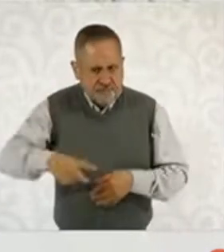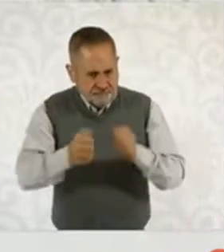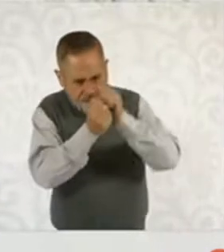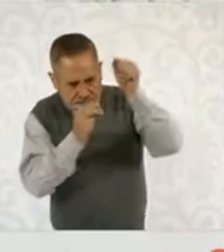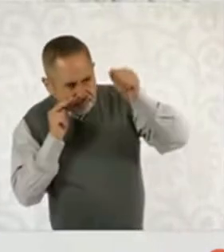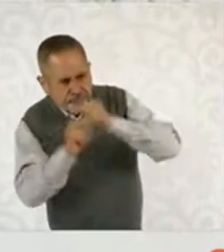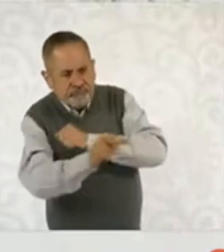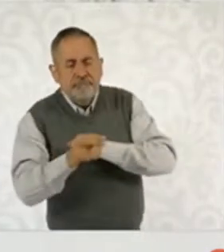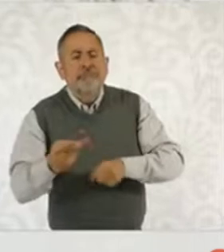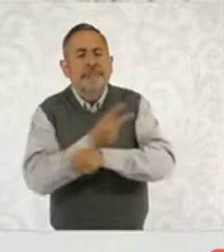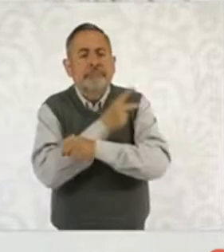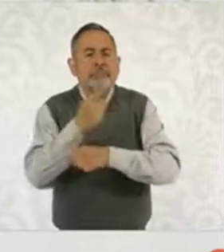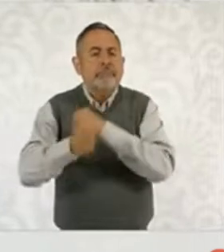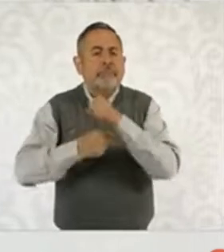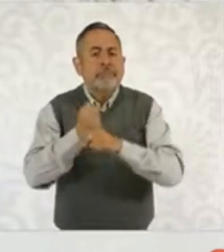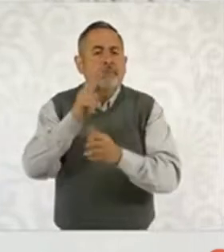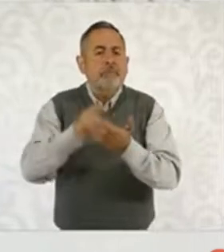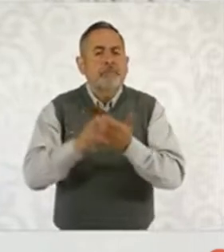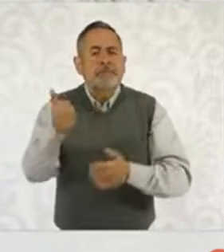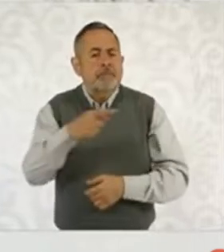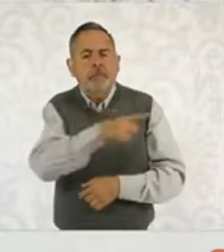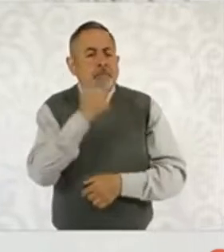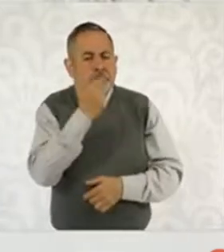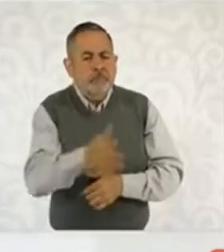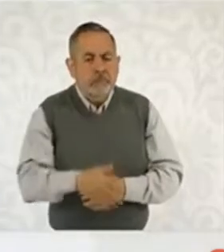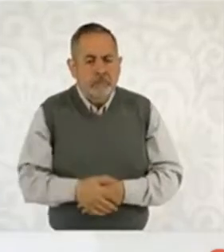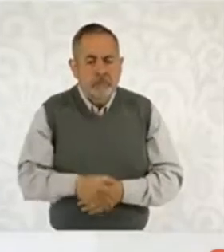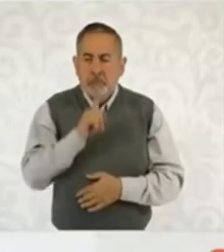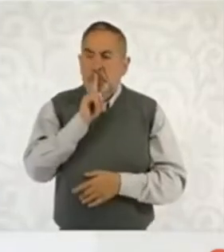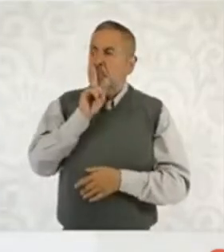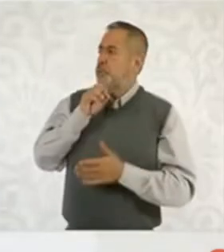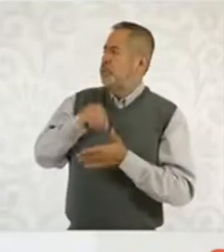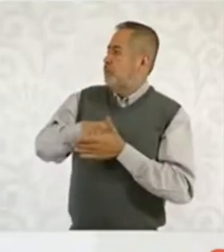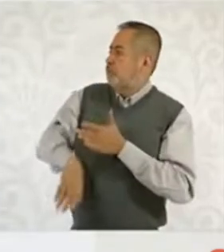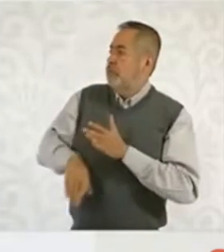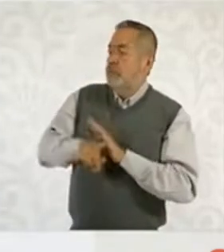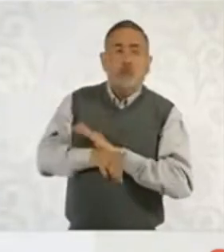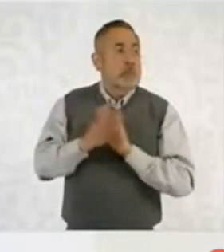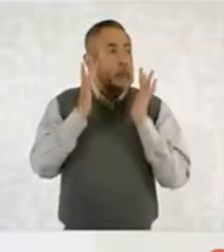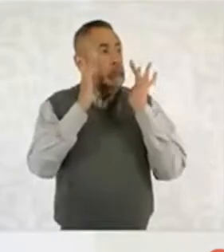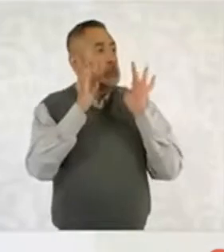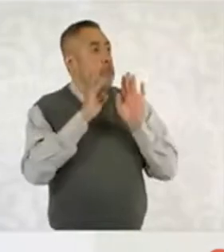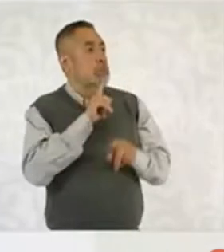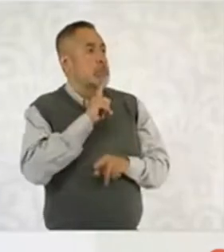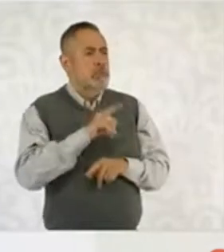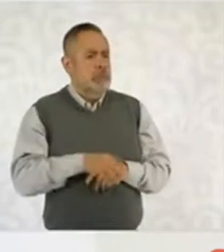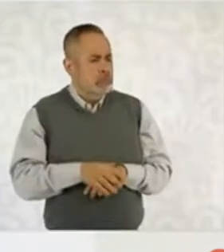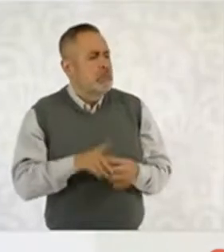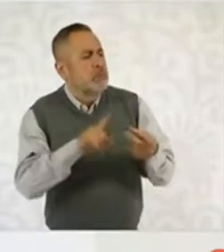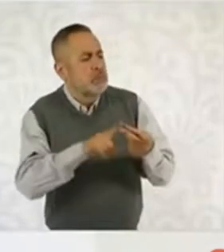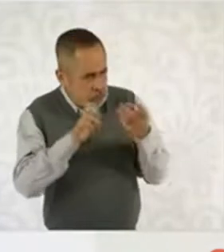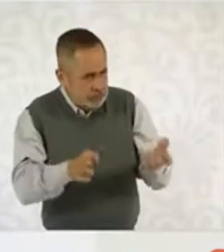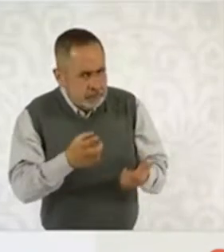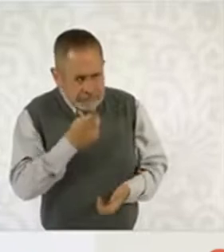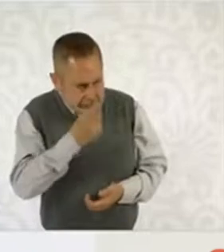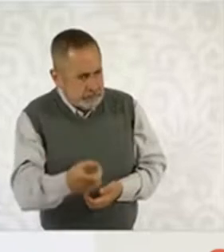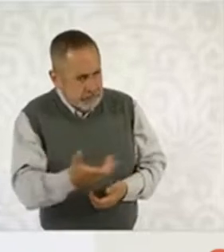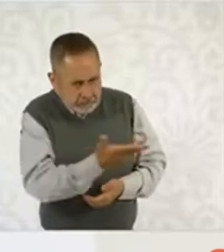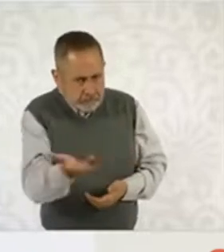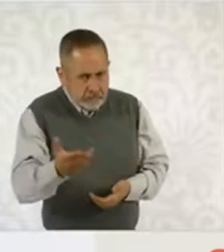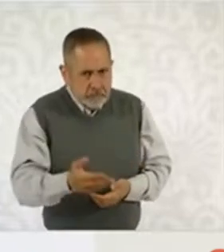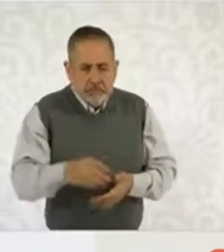del 2006. Nunca mencionan eso no es parte de eso. Por ejemplo,